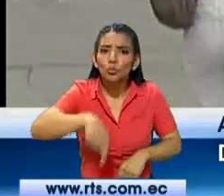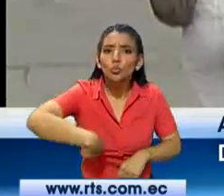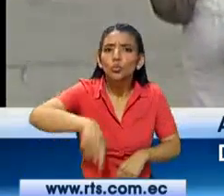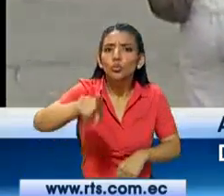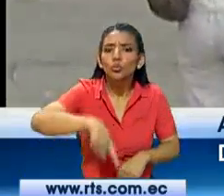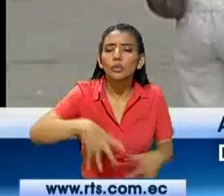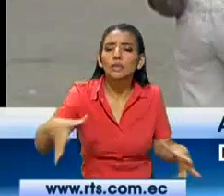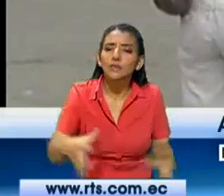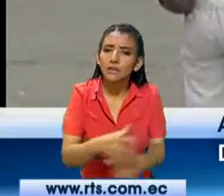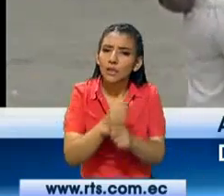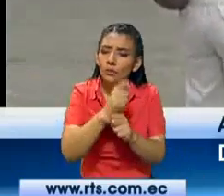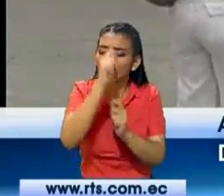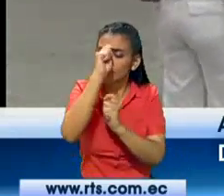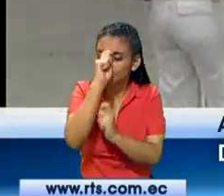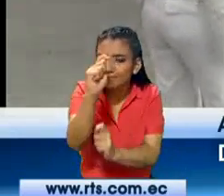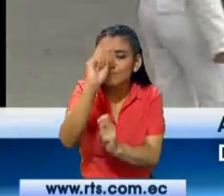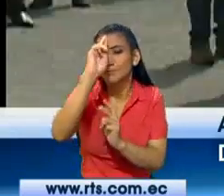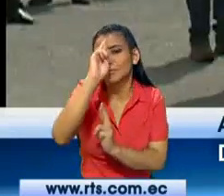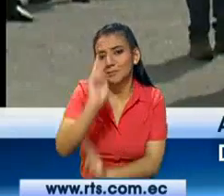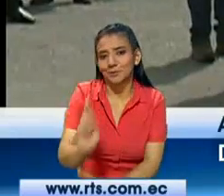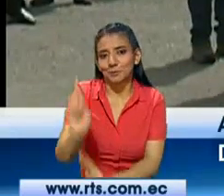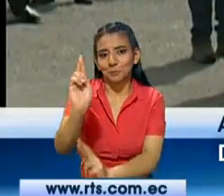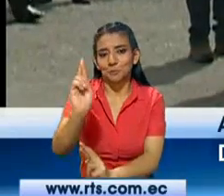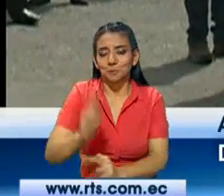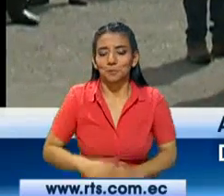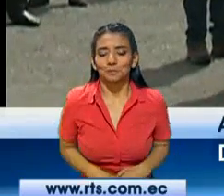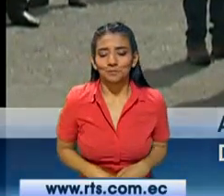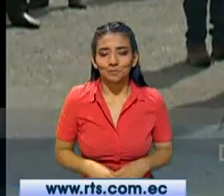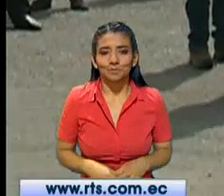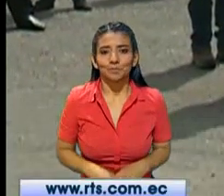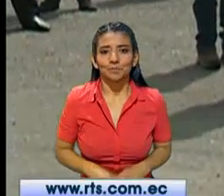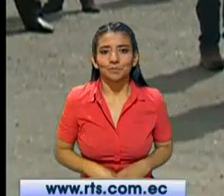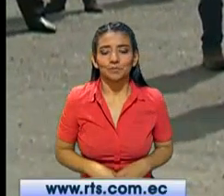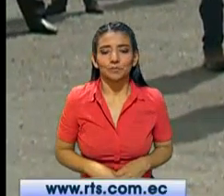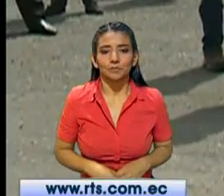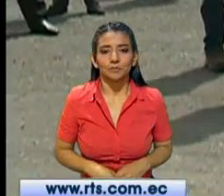seguridad, dignidad y respeto. Informó Patricia Aldaz.